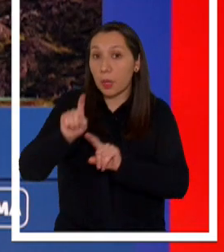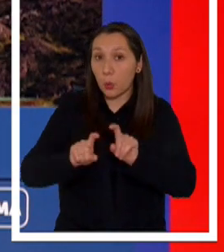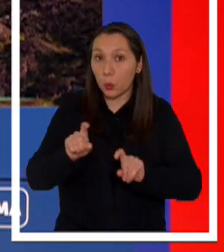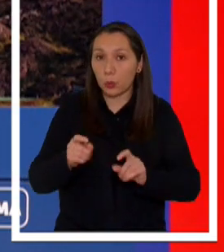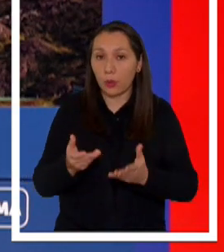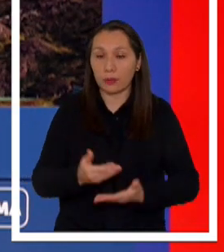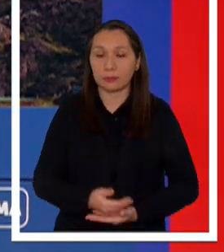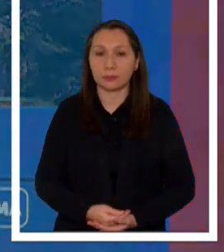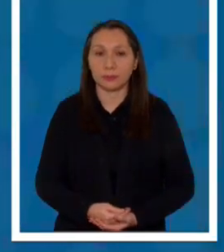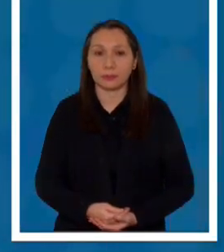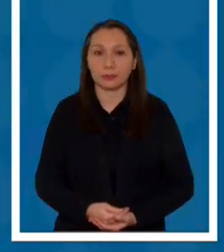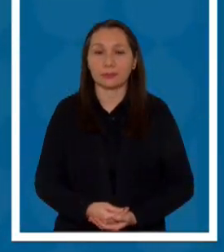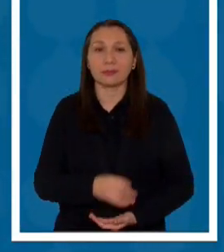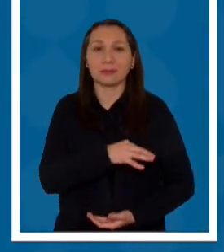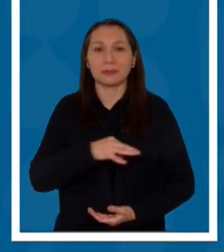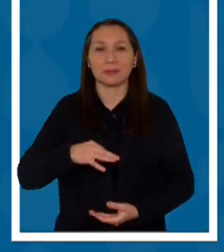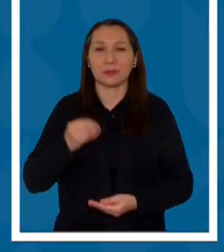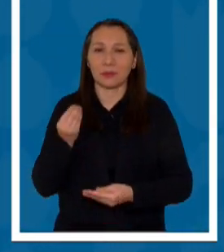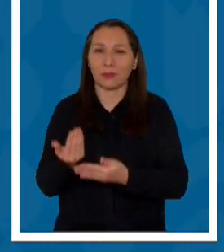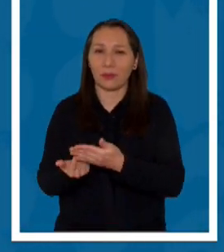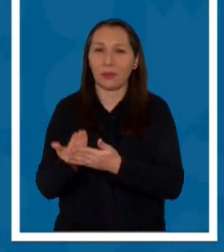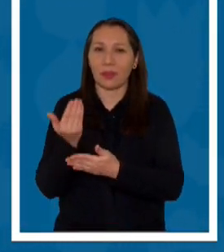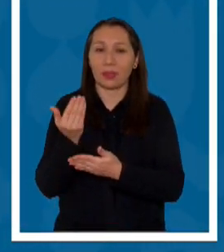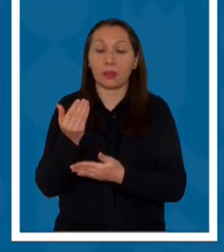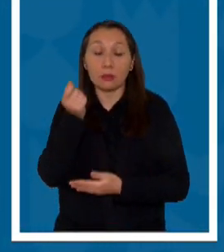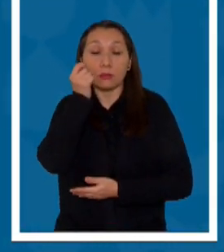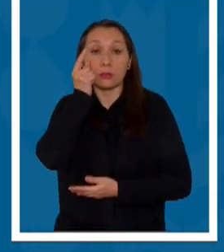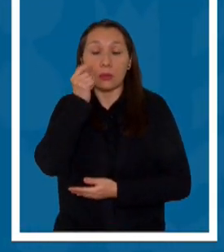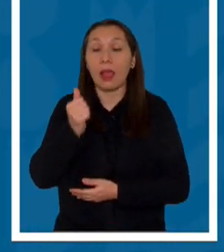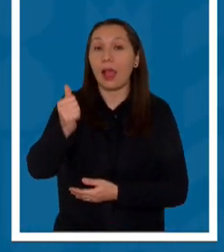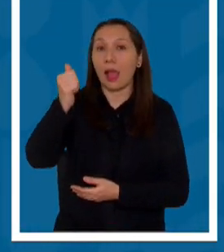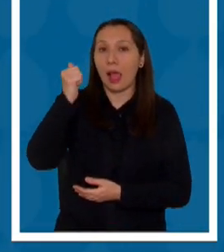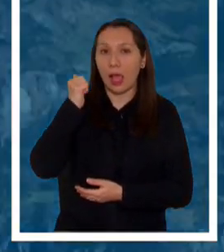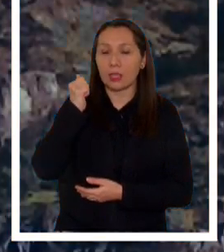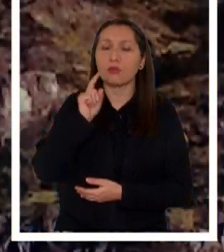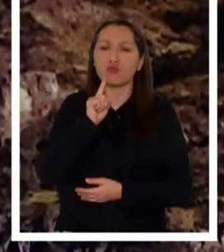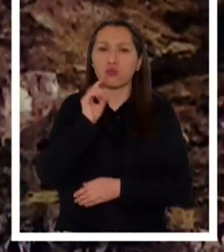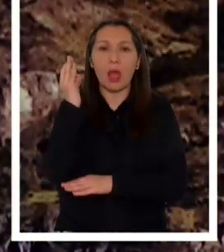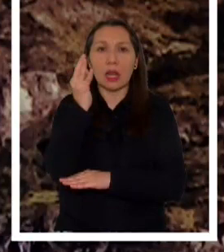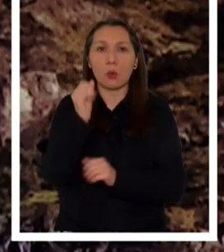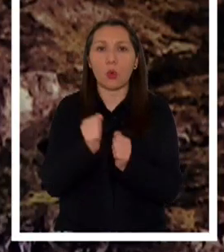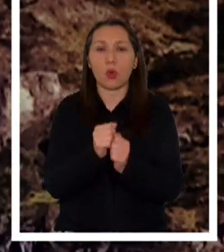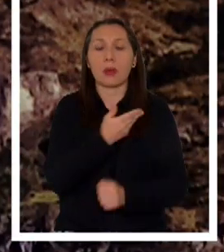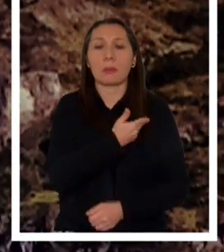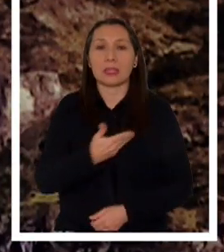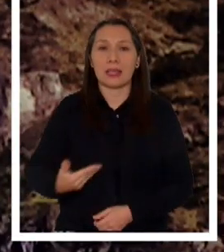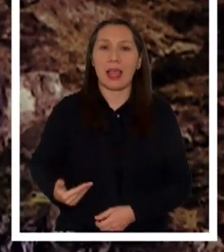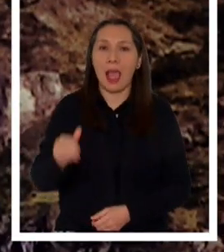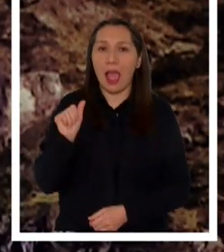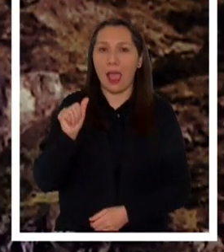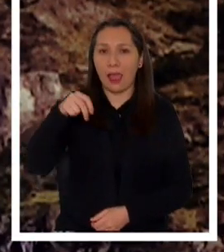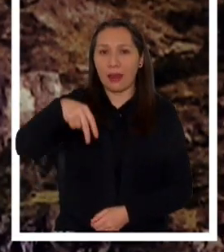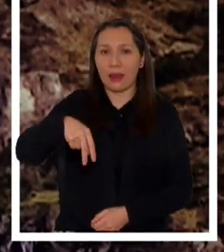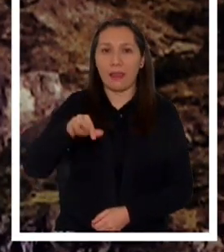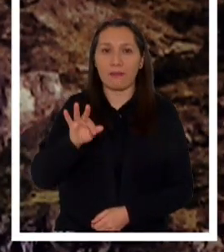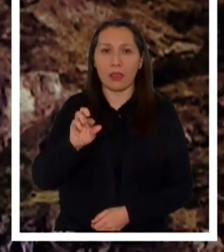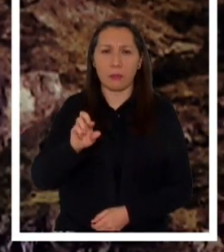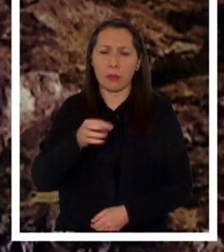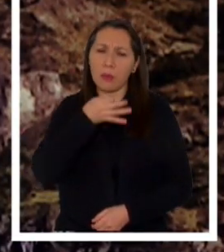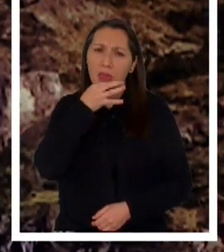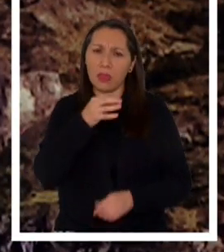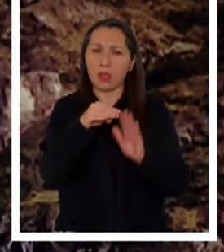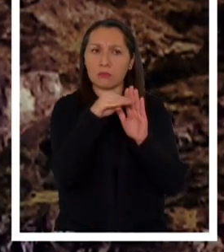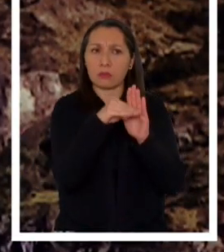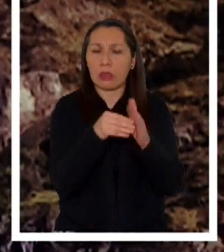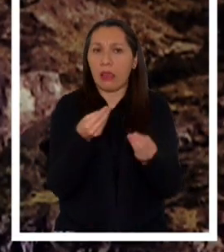consultas Ministro buenos días entiendo que ayer sostuvo una reunión con el presidente de la nfp se habló de las